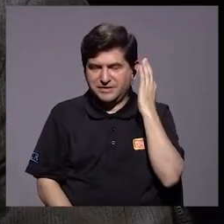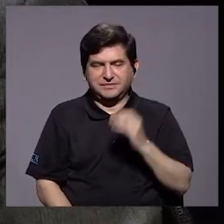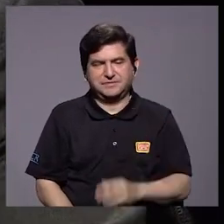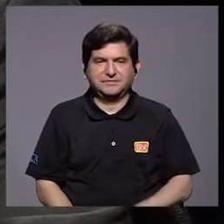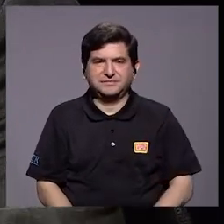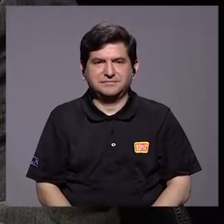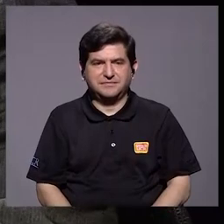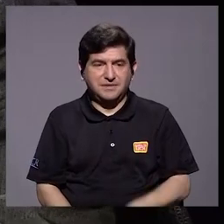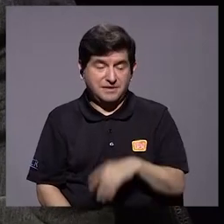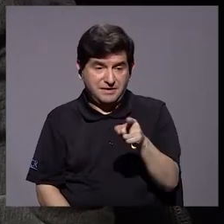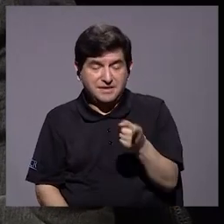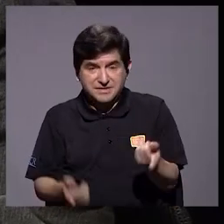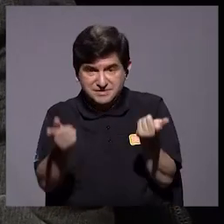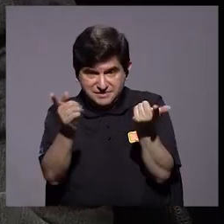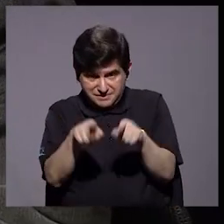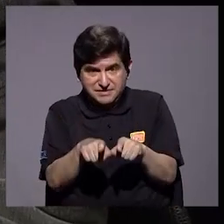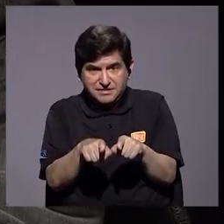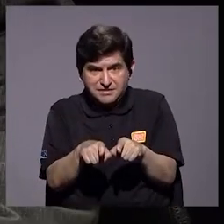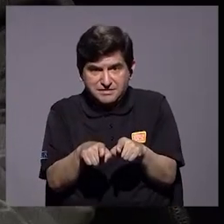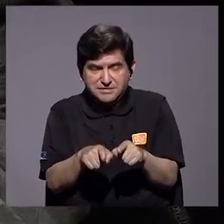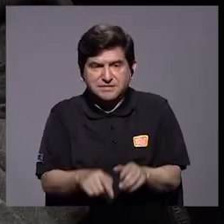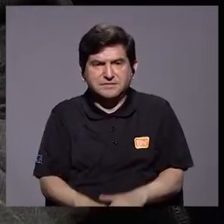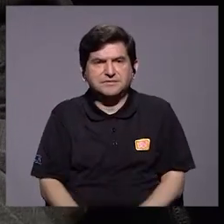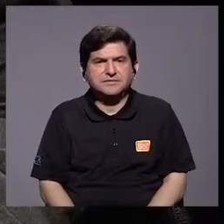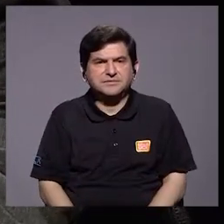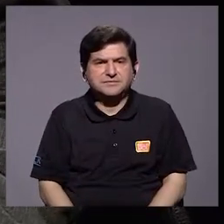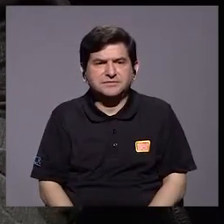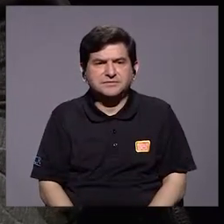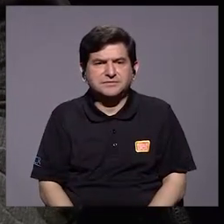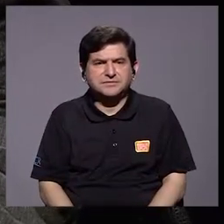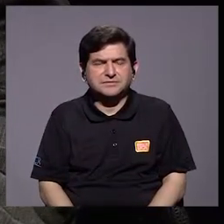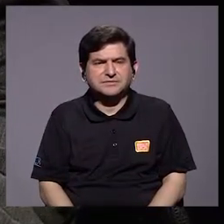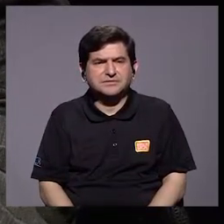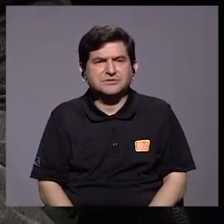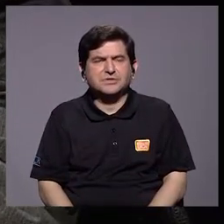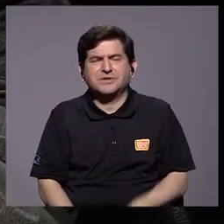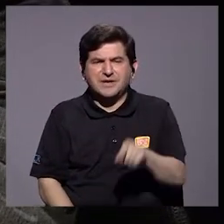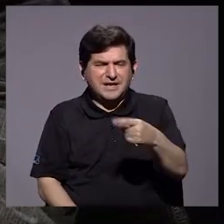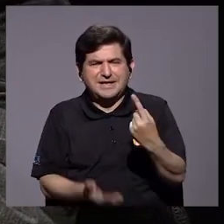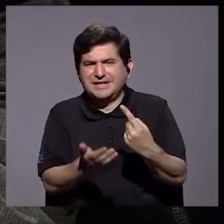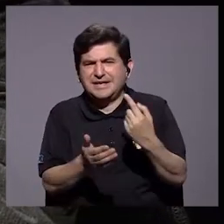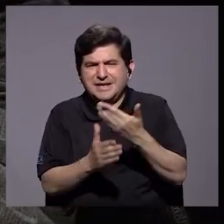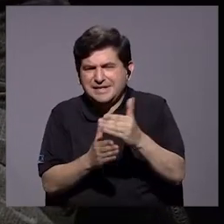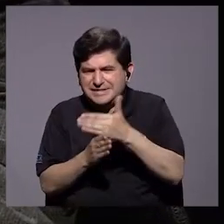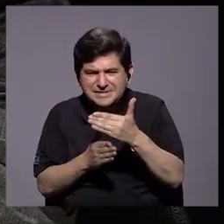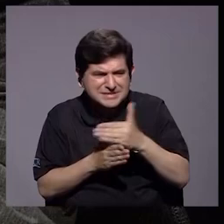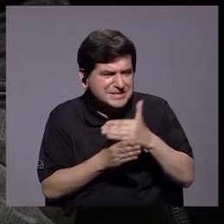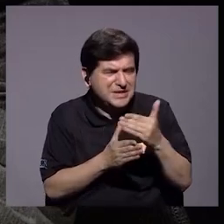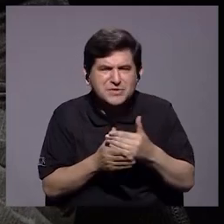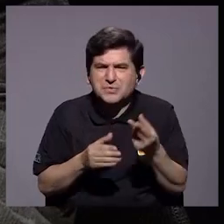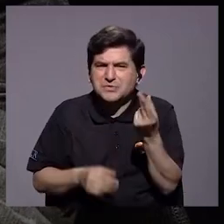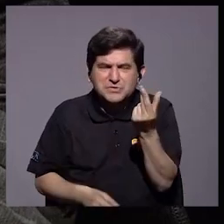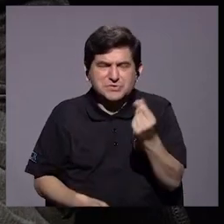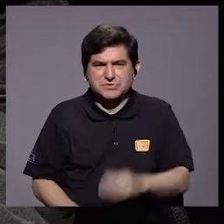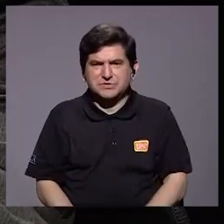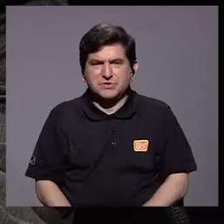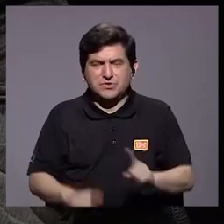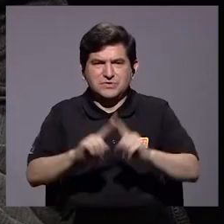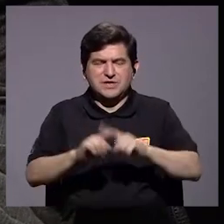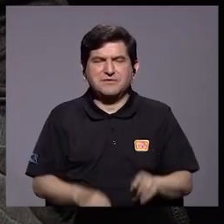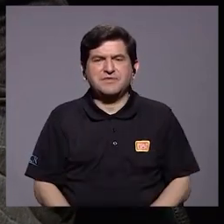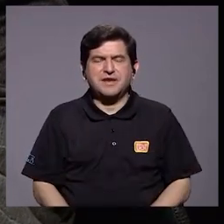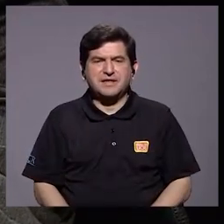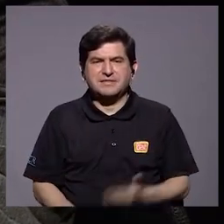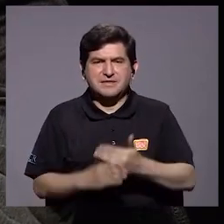una una rebatiña de dineros de proveedores que estuvieron